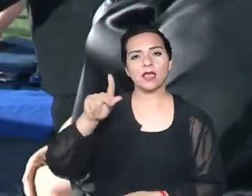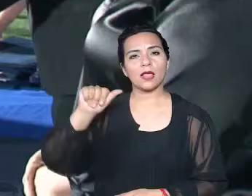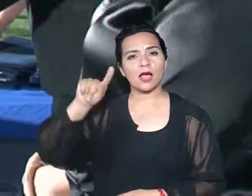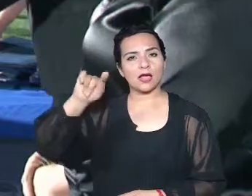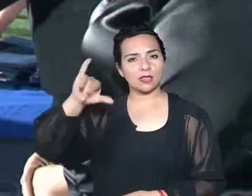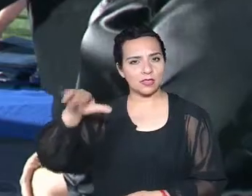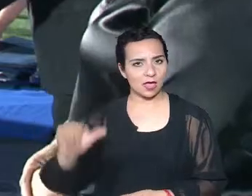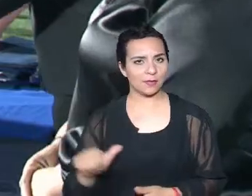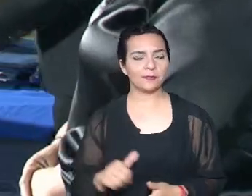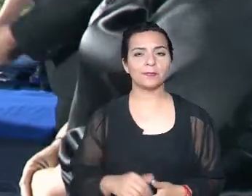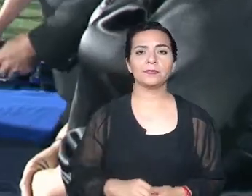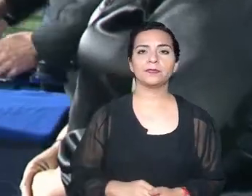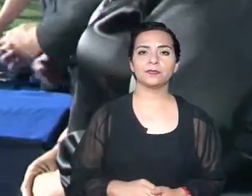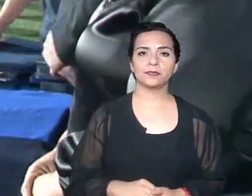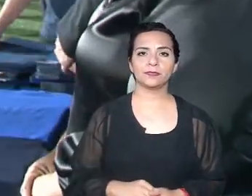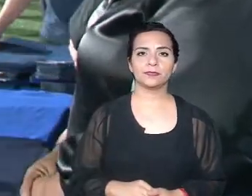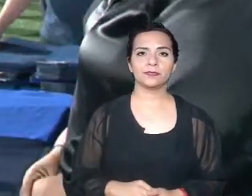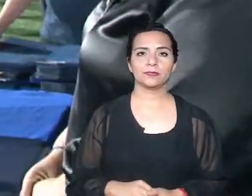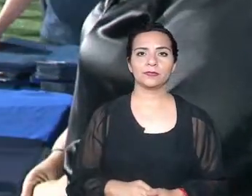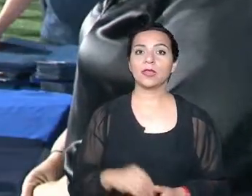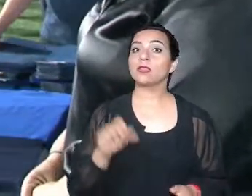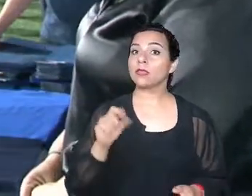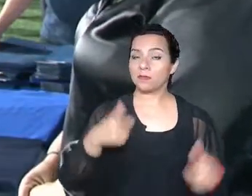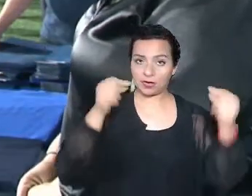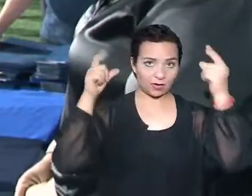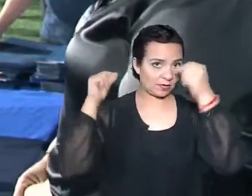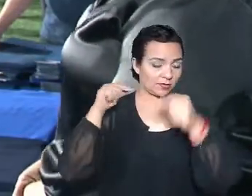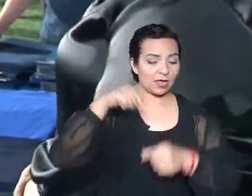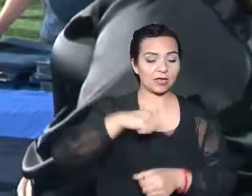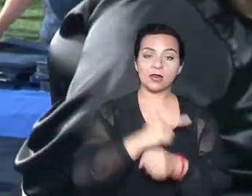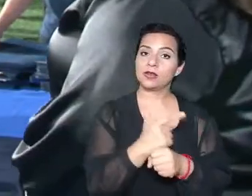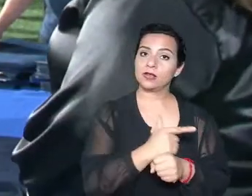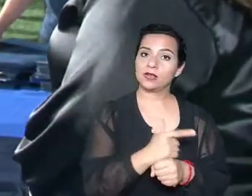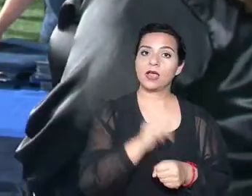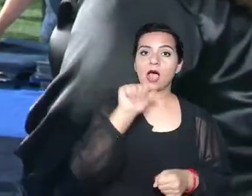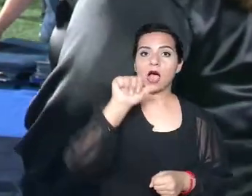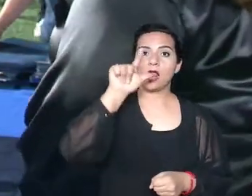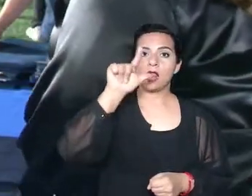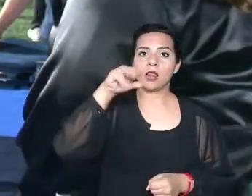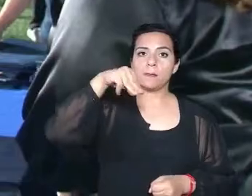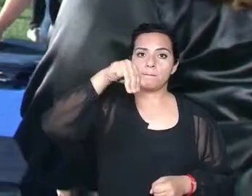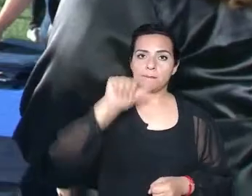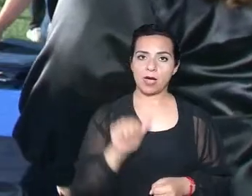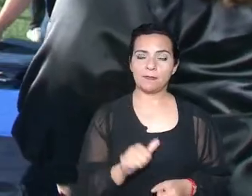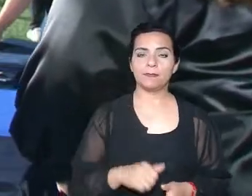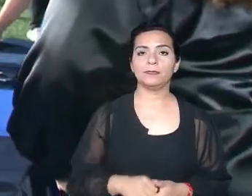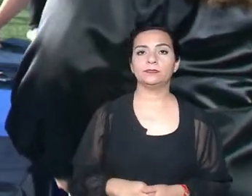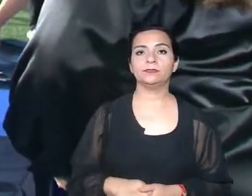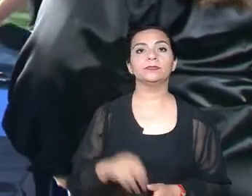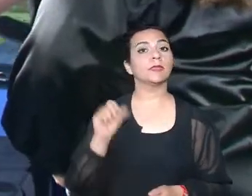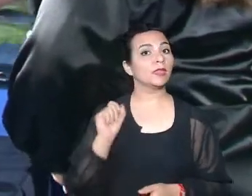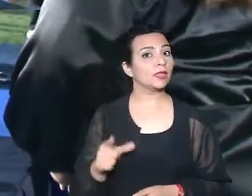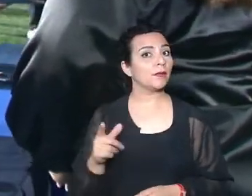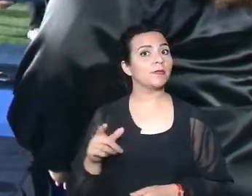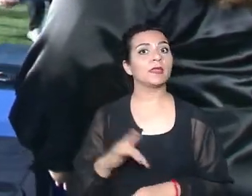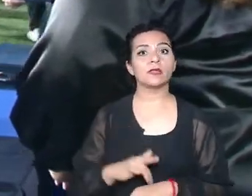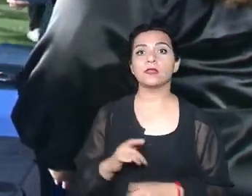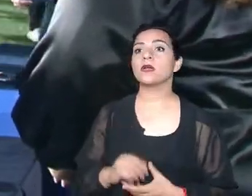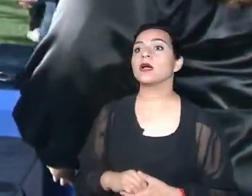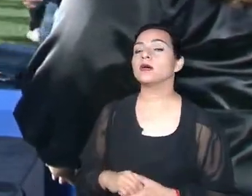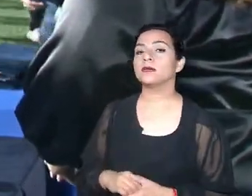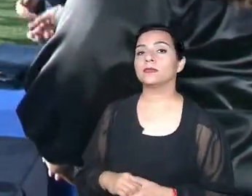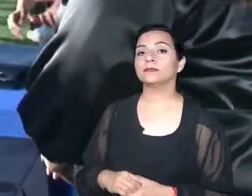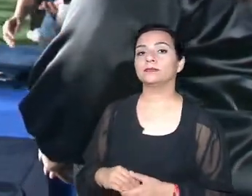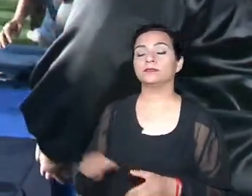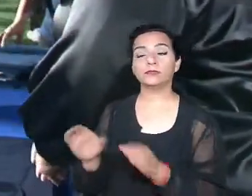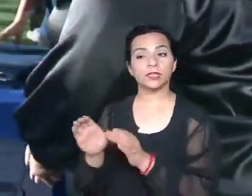Luna Valle. Es egresada de esta licenciatura Alma Amelia Navarro Martínez. Toque el turno también para recibir de mano de